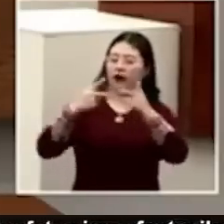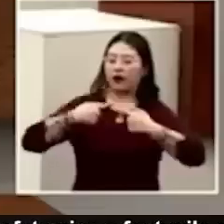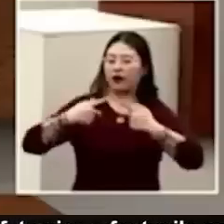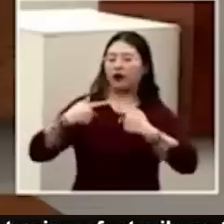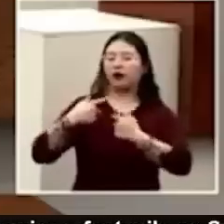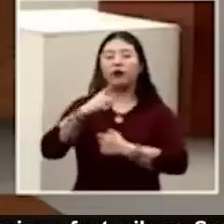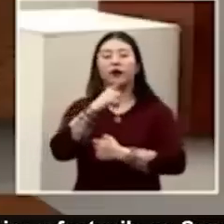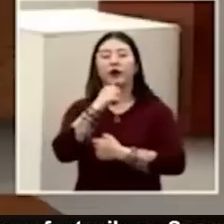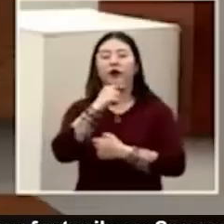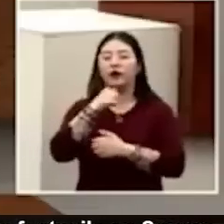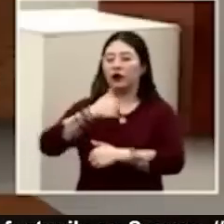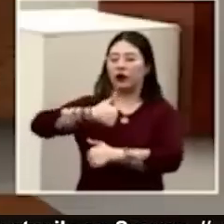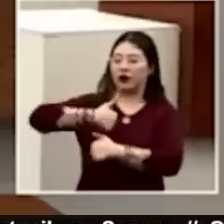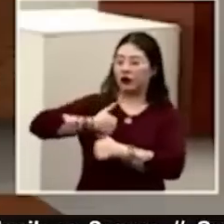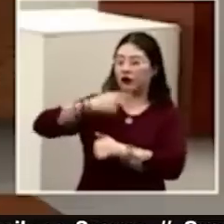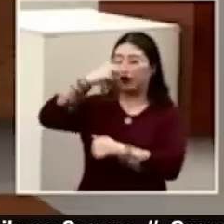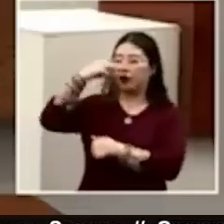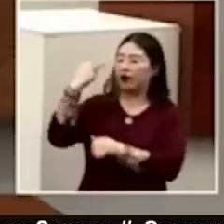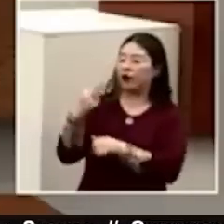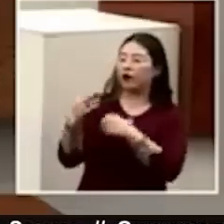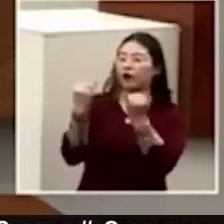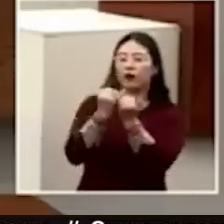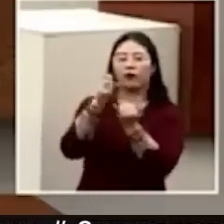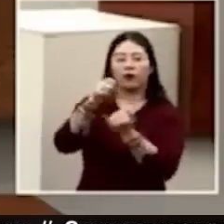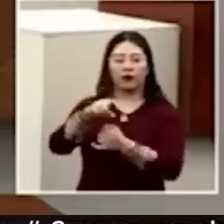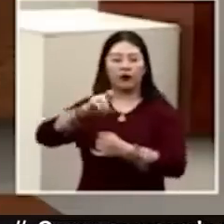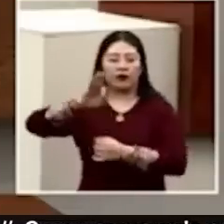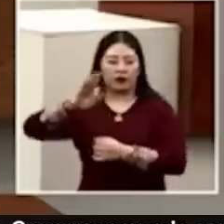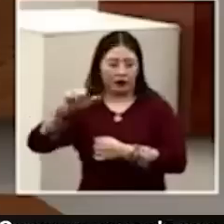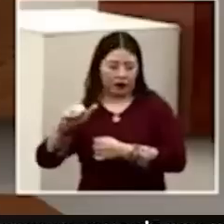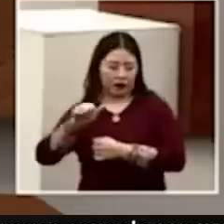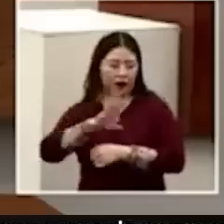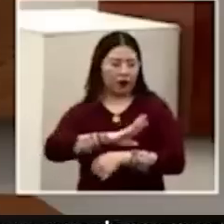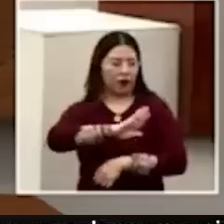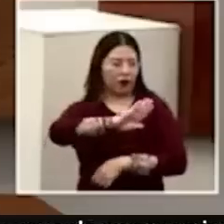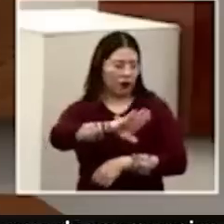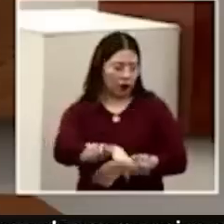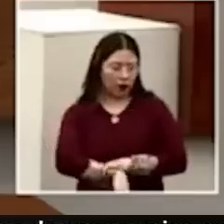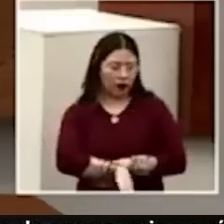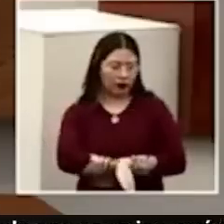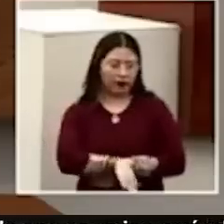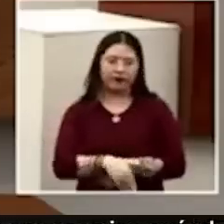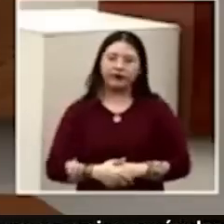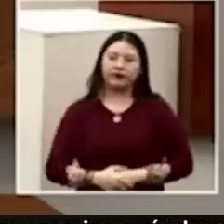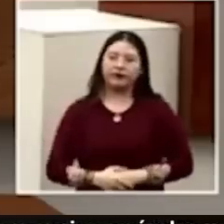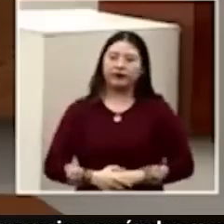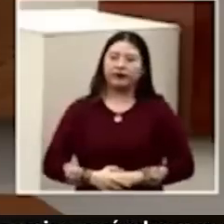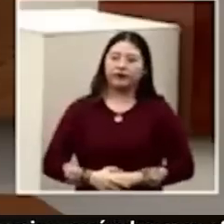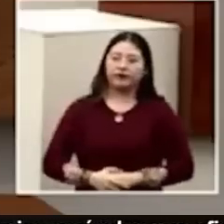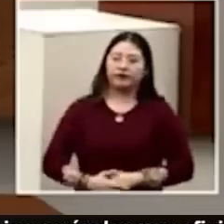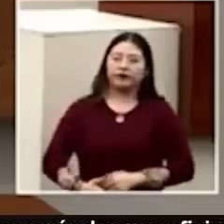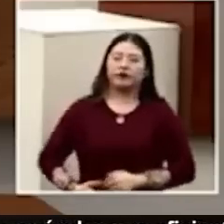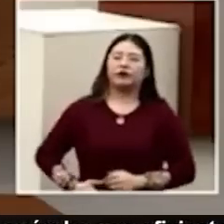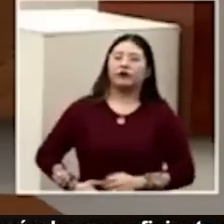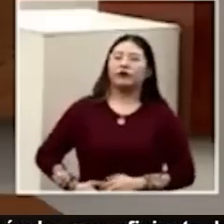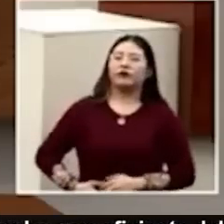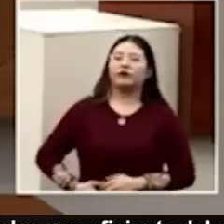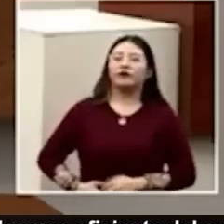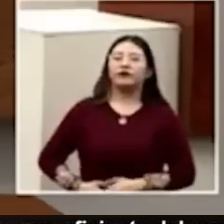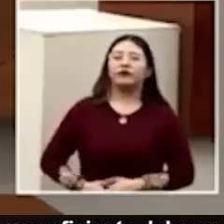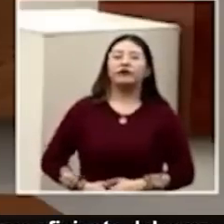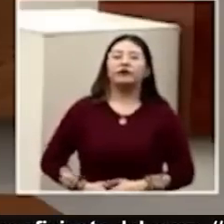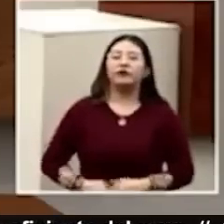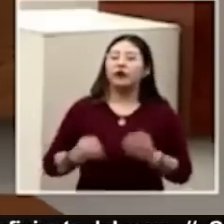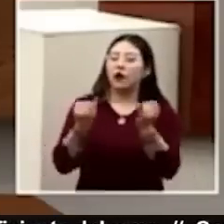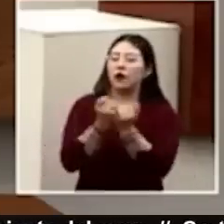ejército mexicano, de nuestras Fuerzas Armadas, que perdieron la vida, hasta de manera injusta,